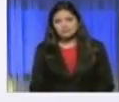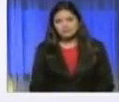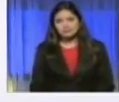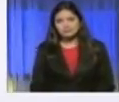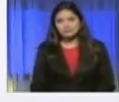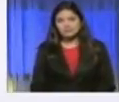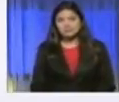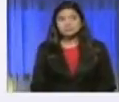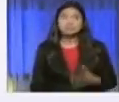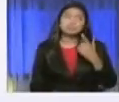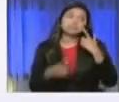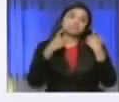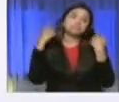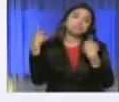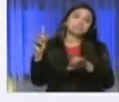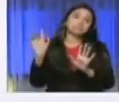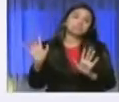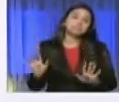que vean a ver lo que hacen.